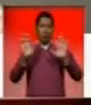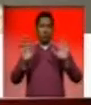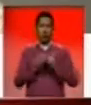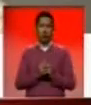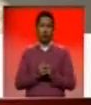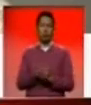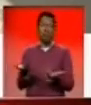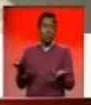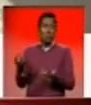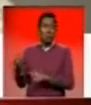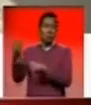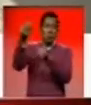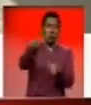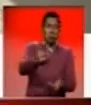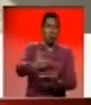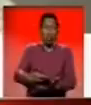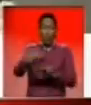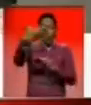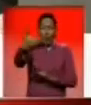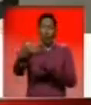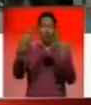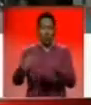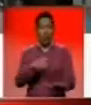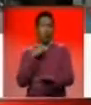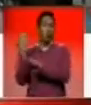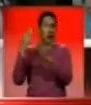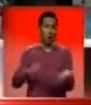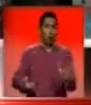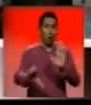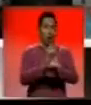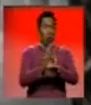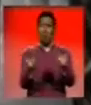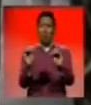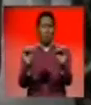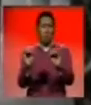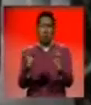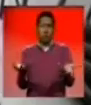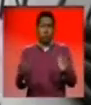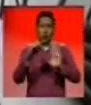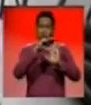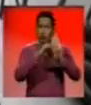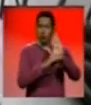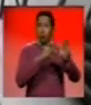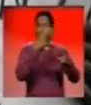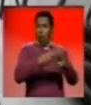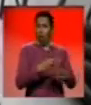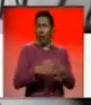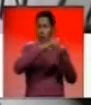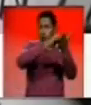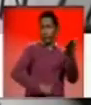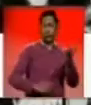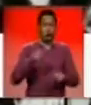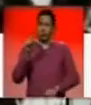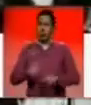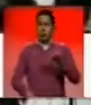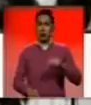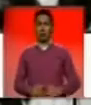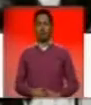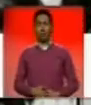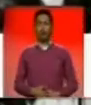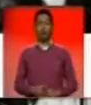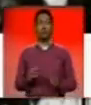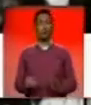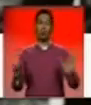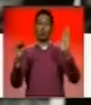defunción que permita que se elimine su nombre de la papeleta electoral. Un capítulo oscuro de la historia del país vuelve al